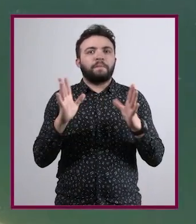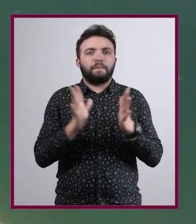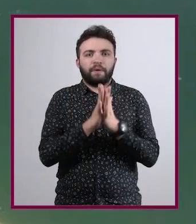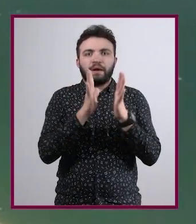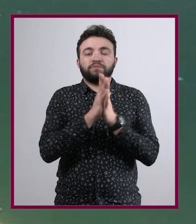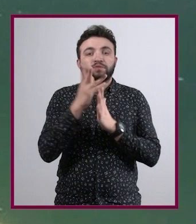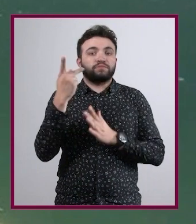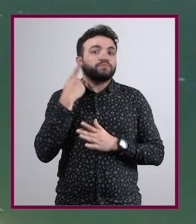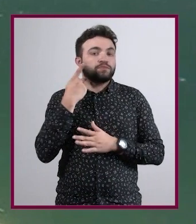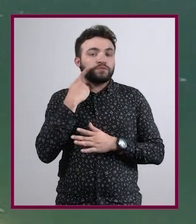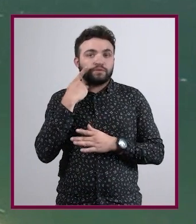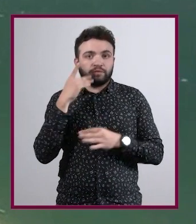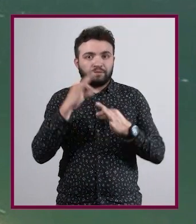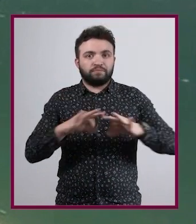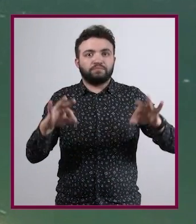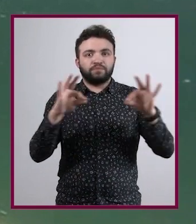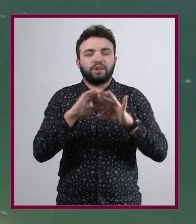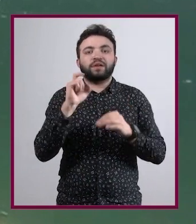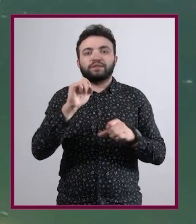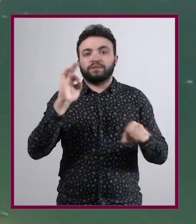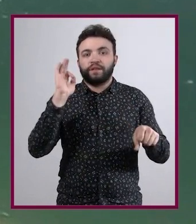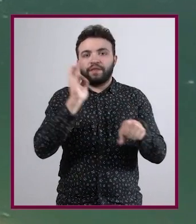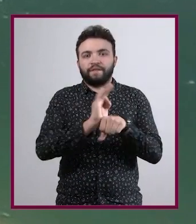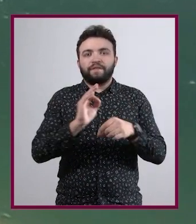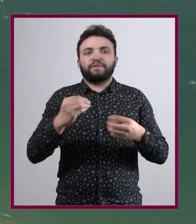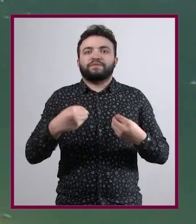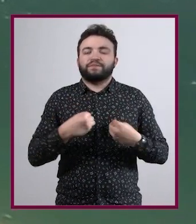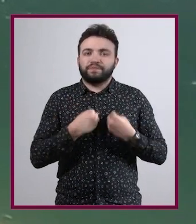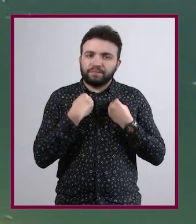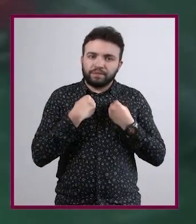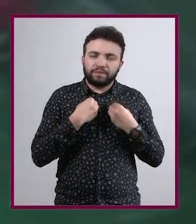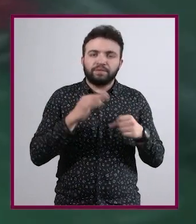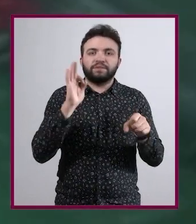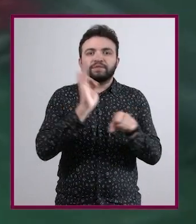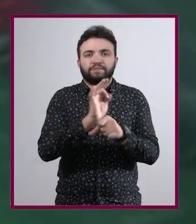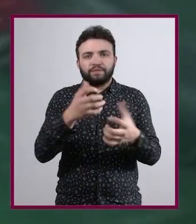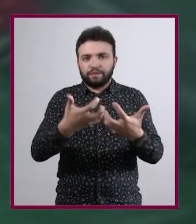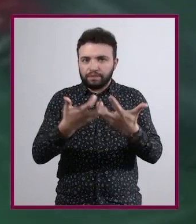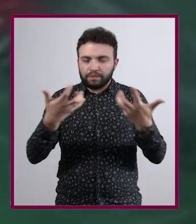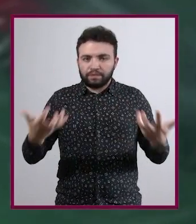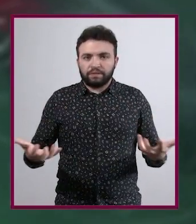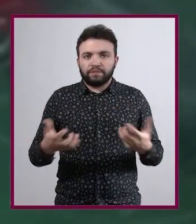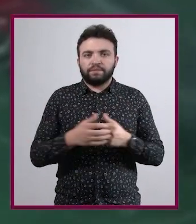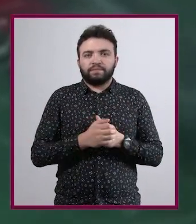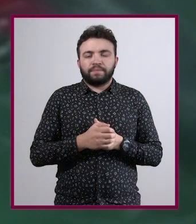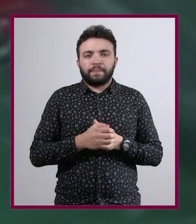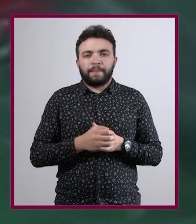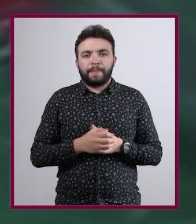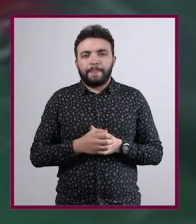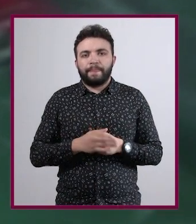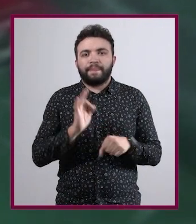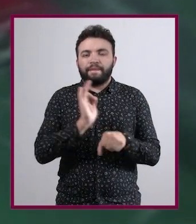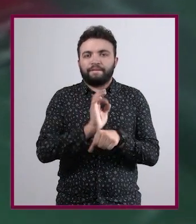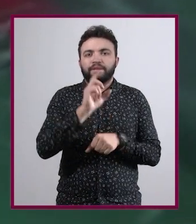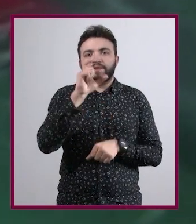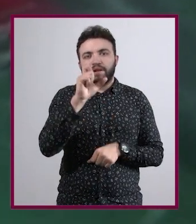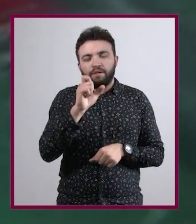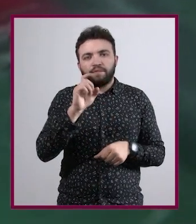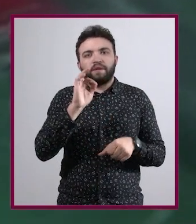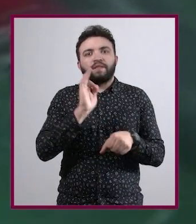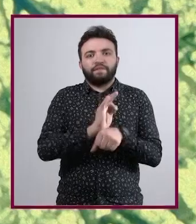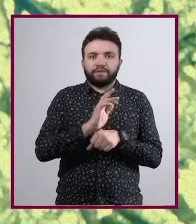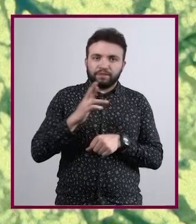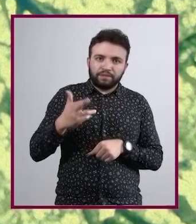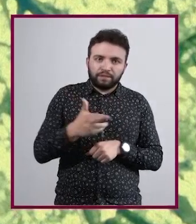política importante en la defensa de la vida, del territorio, del agua, de los